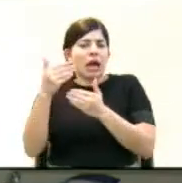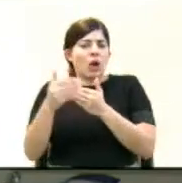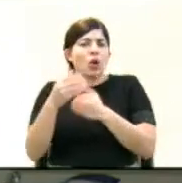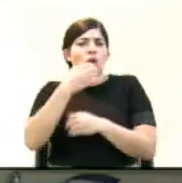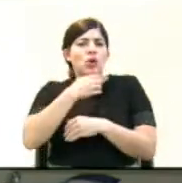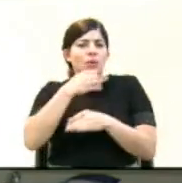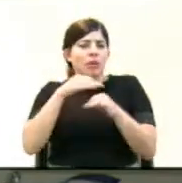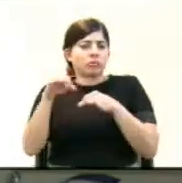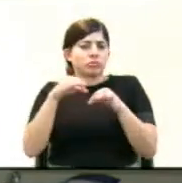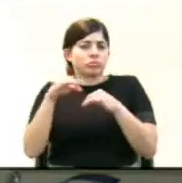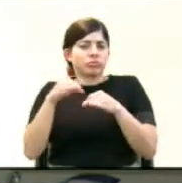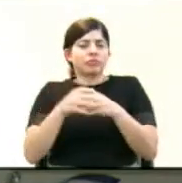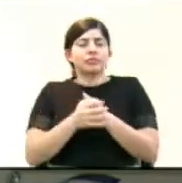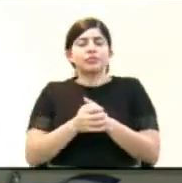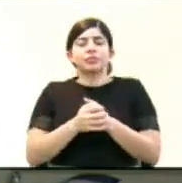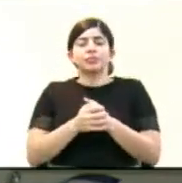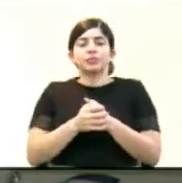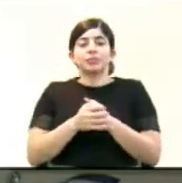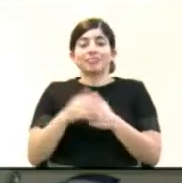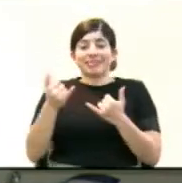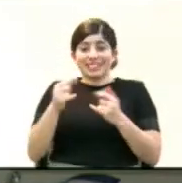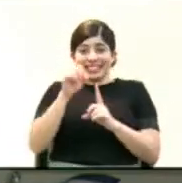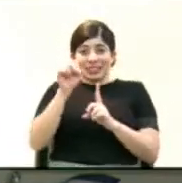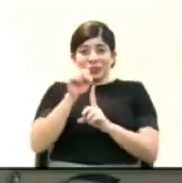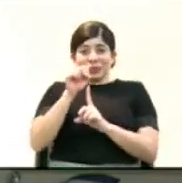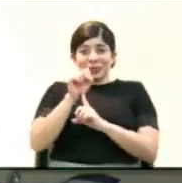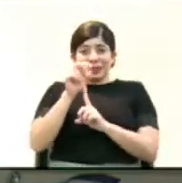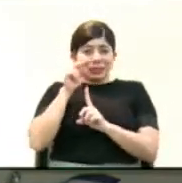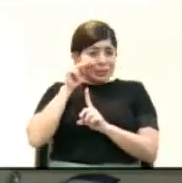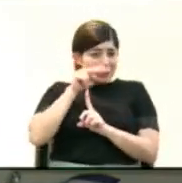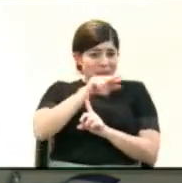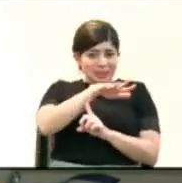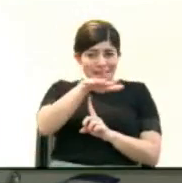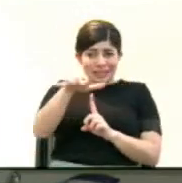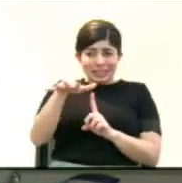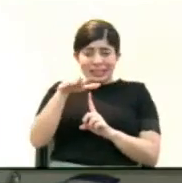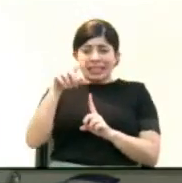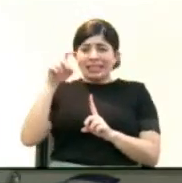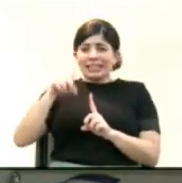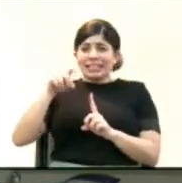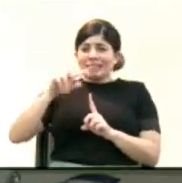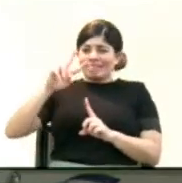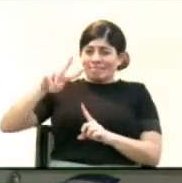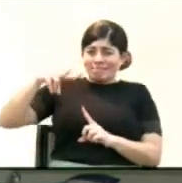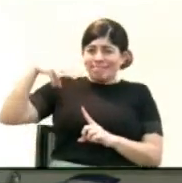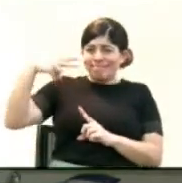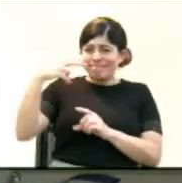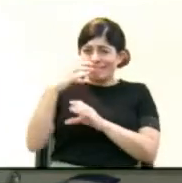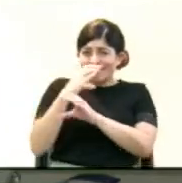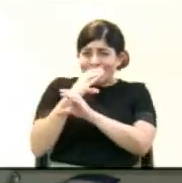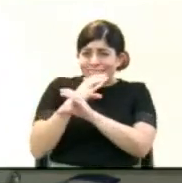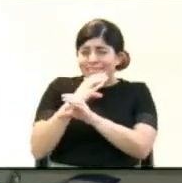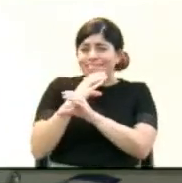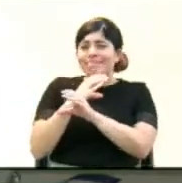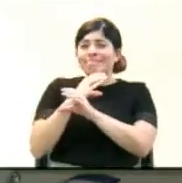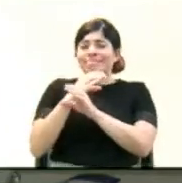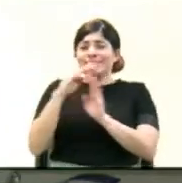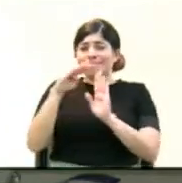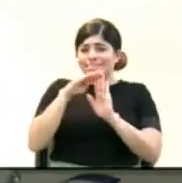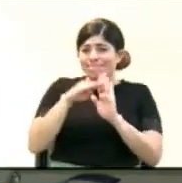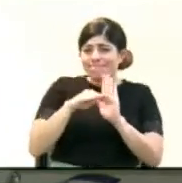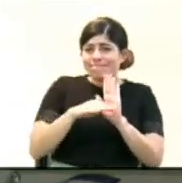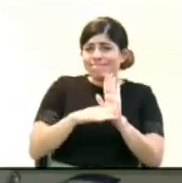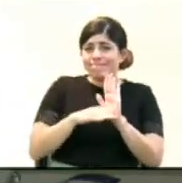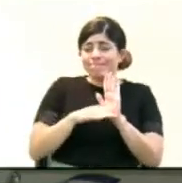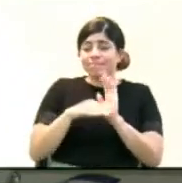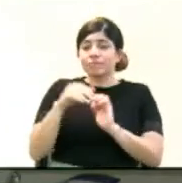adelante. Este panorama nacional que les explico amerita reforzar medidas de prevención en todo sentido, no